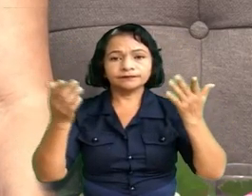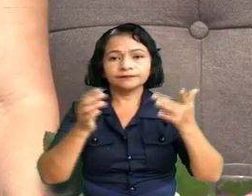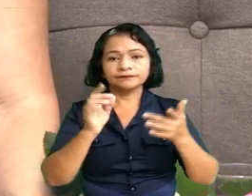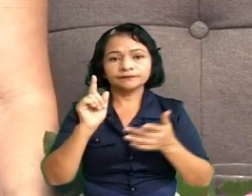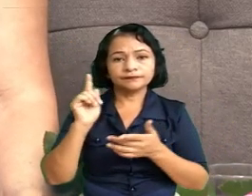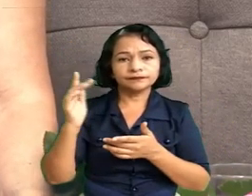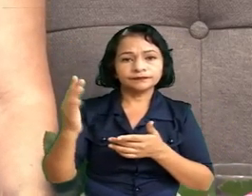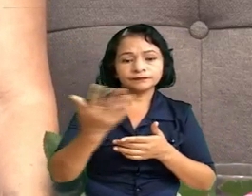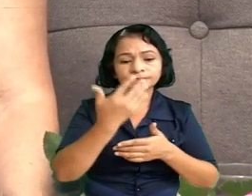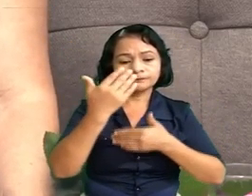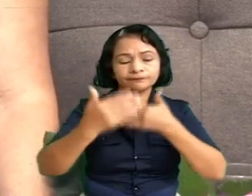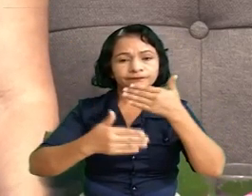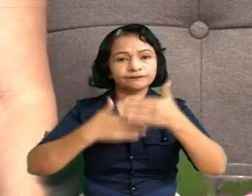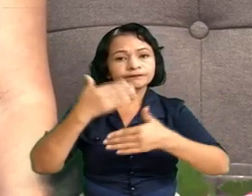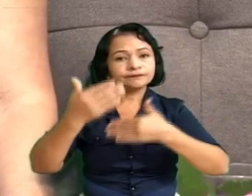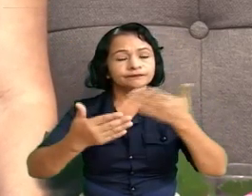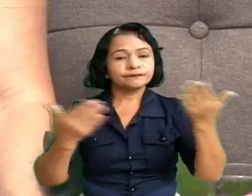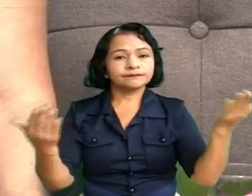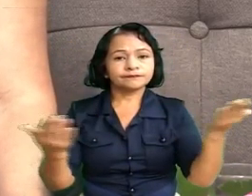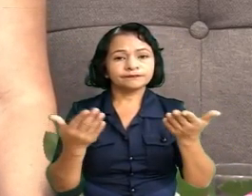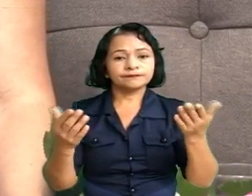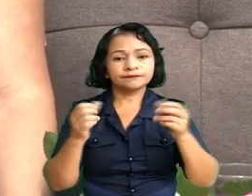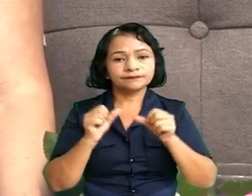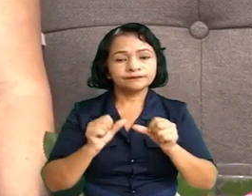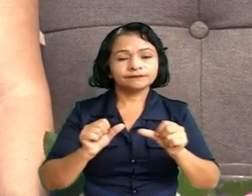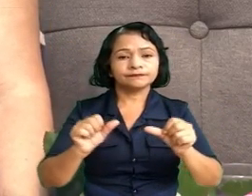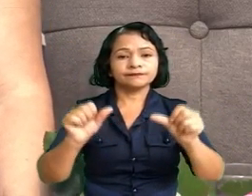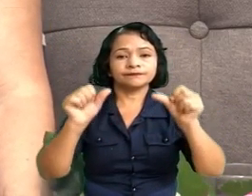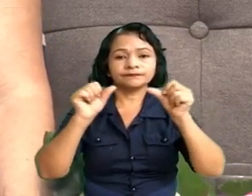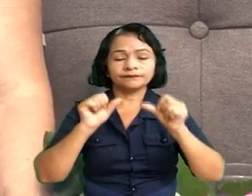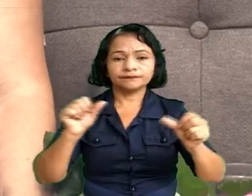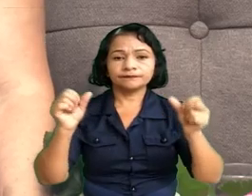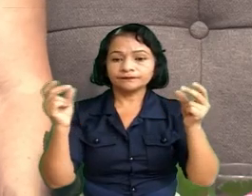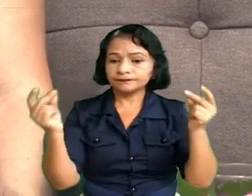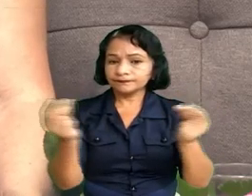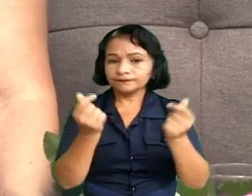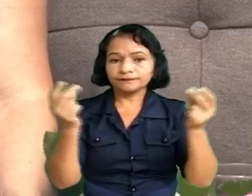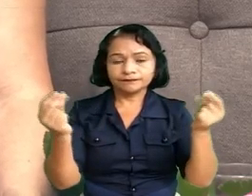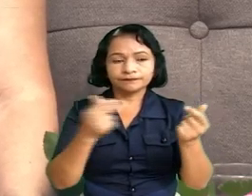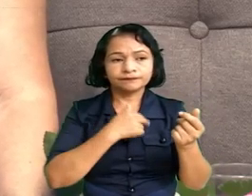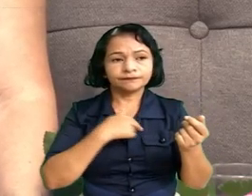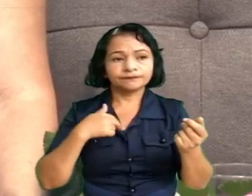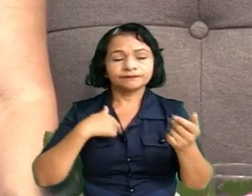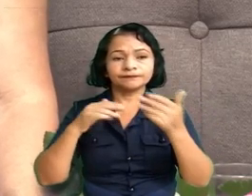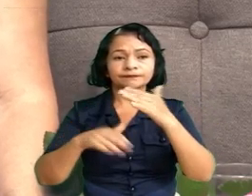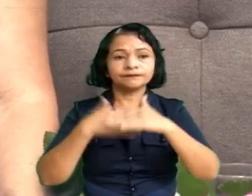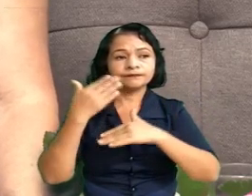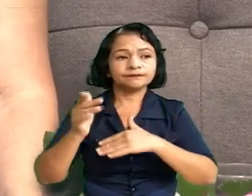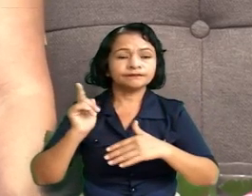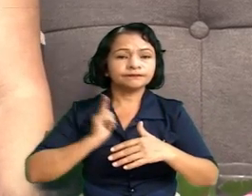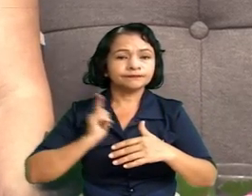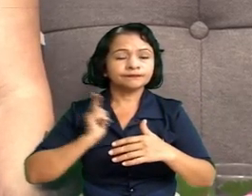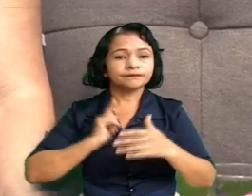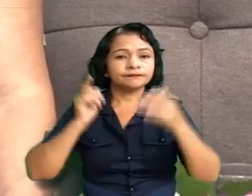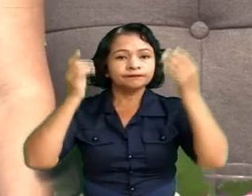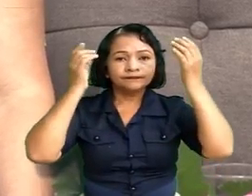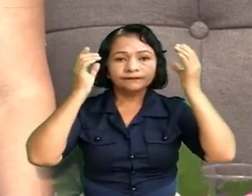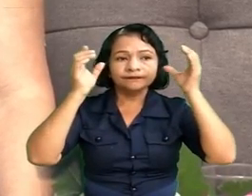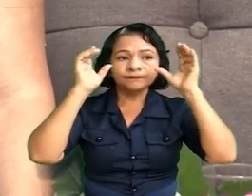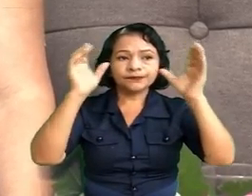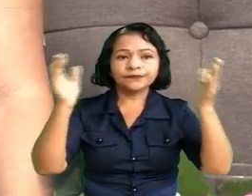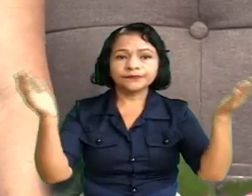un proceso que es continuo y es dinámico. Luego tenemos el contenido cultural.